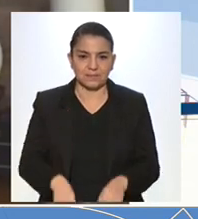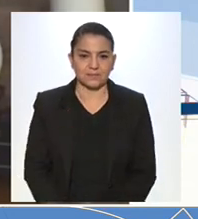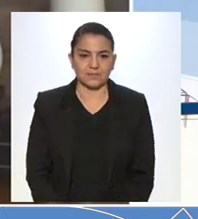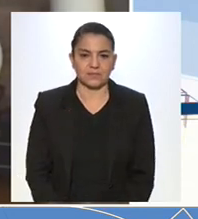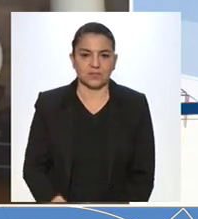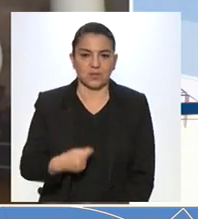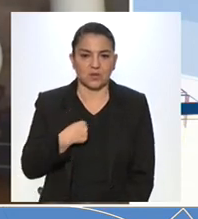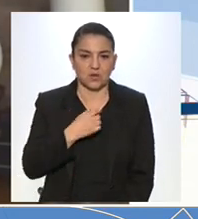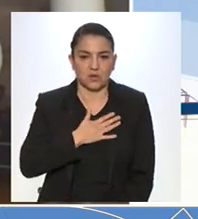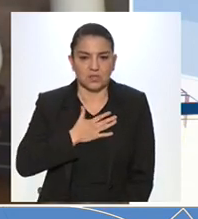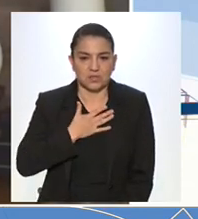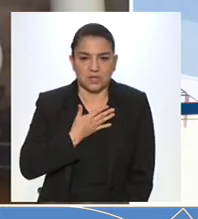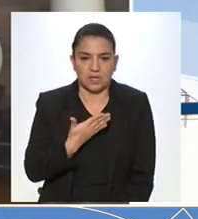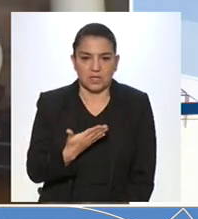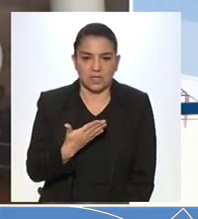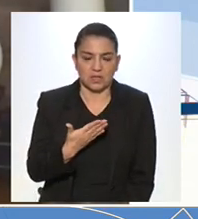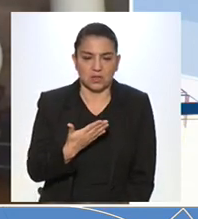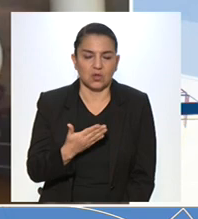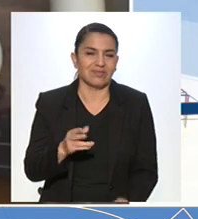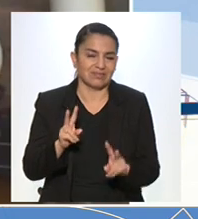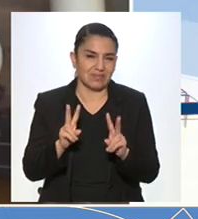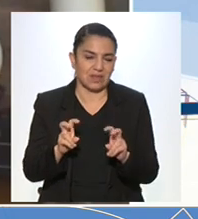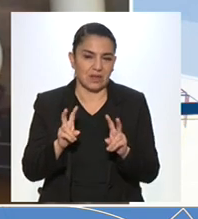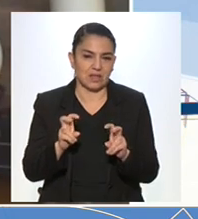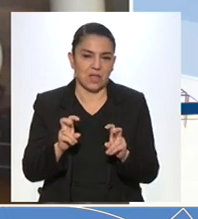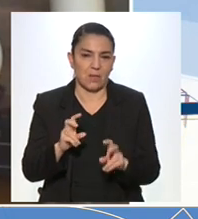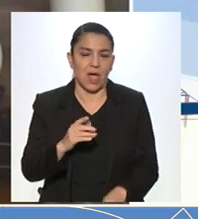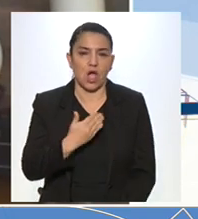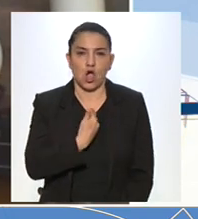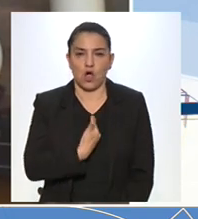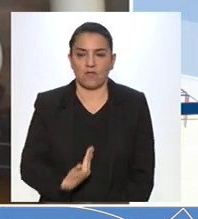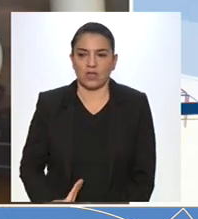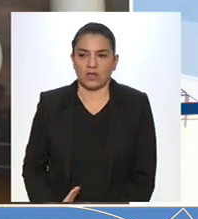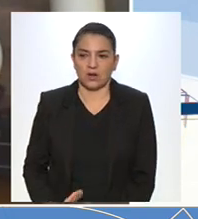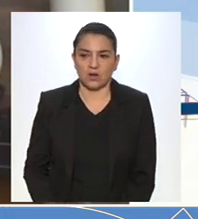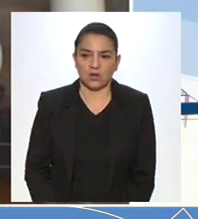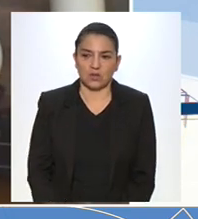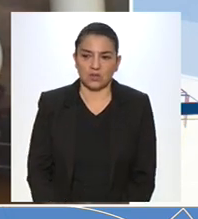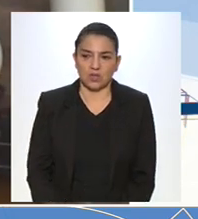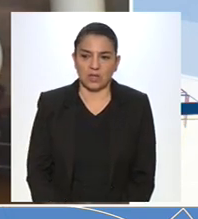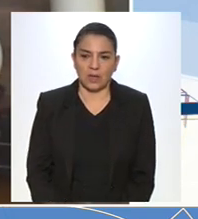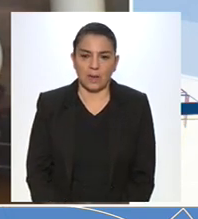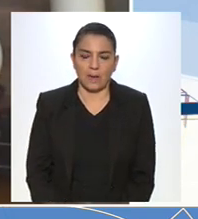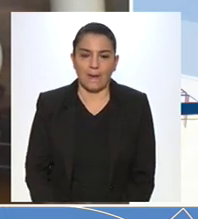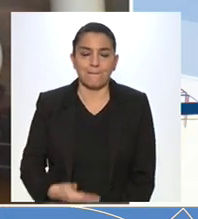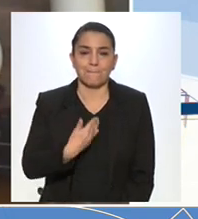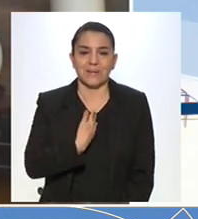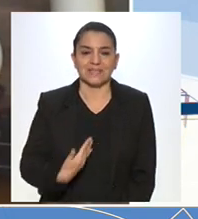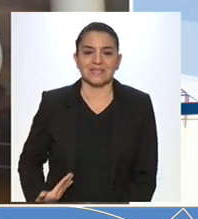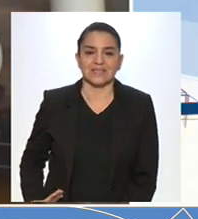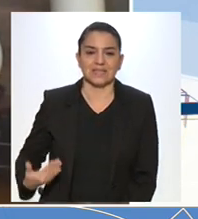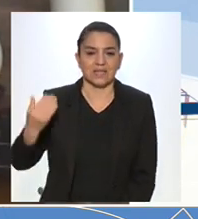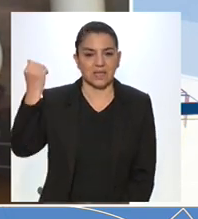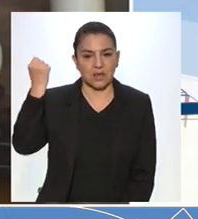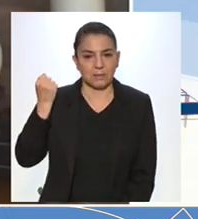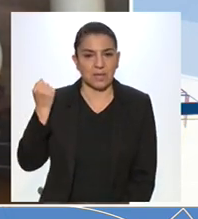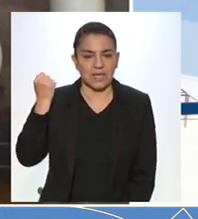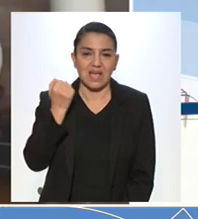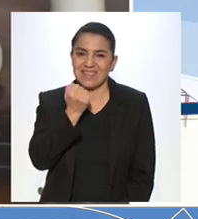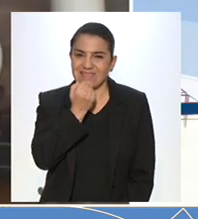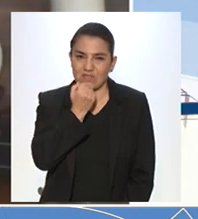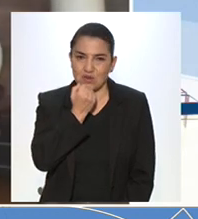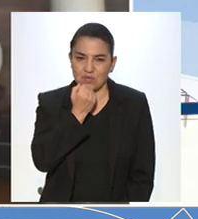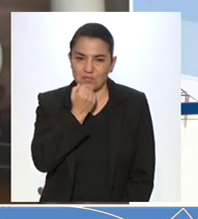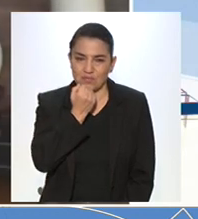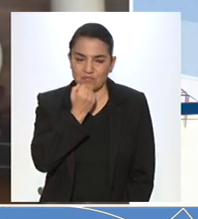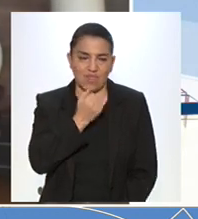yo siento, y pensar directamente el tema, que el gobierno del presidente Piñera se equivocó y